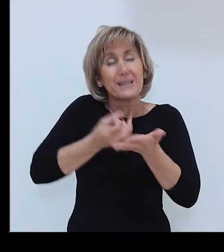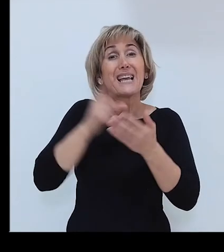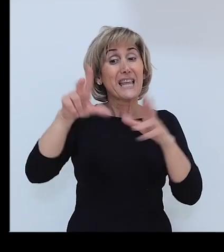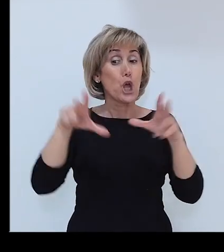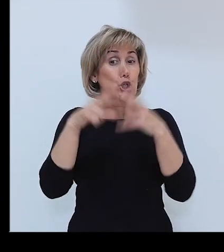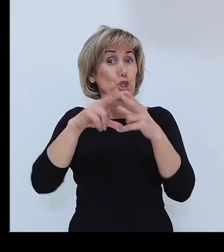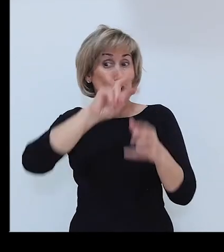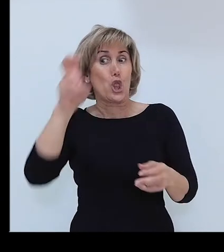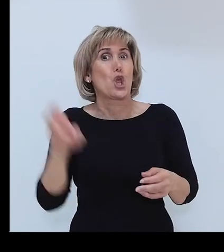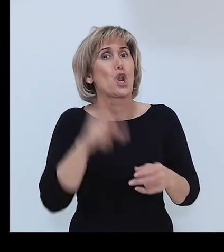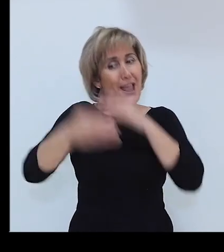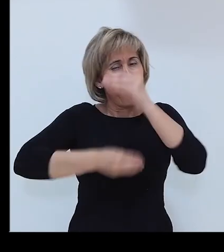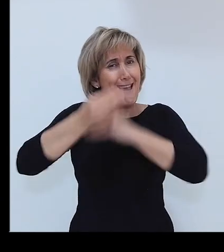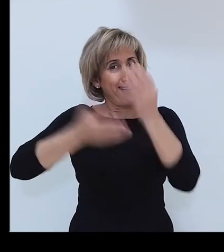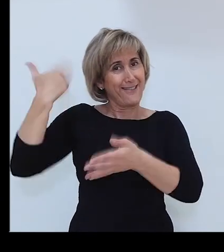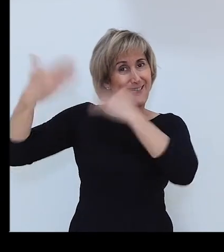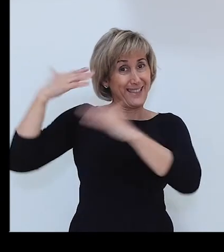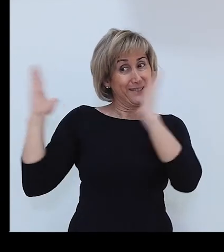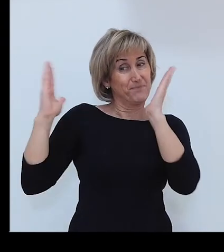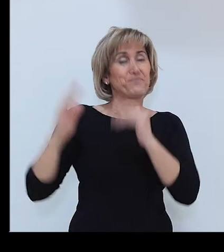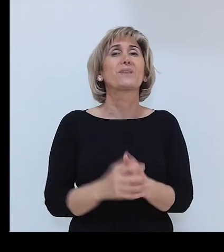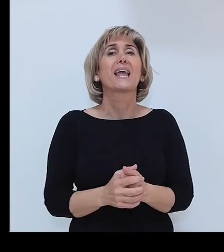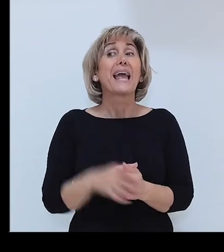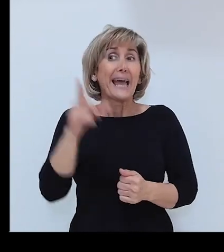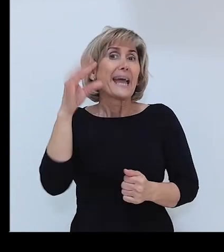de comprometerse y de hacer sociología,